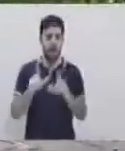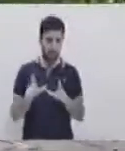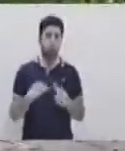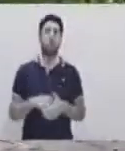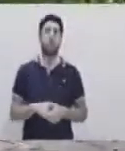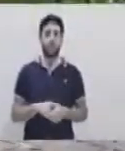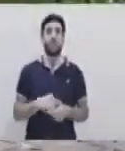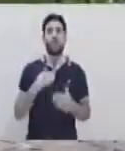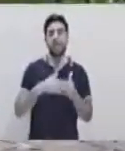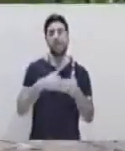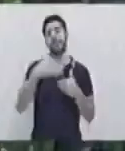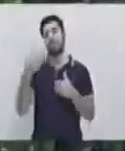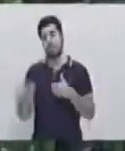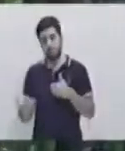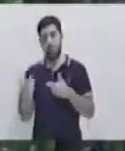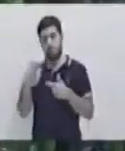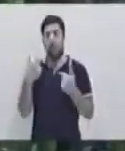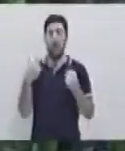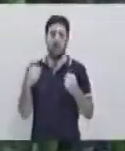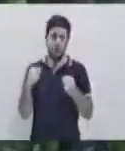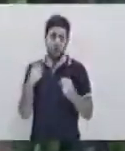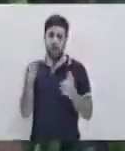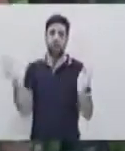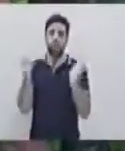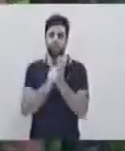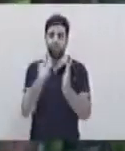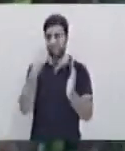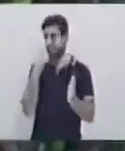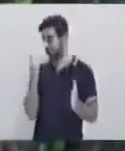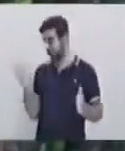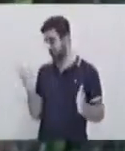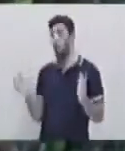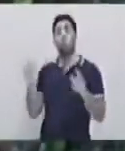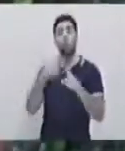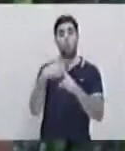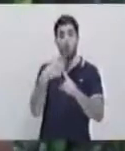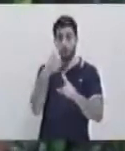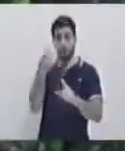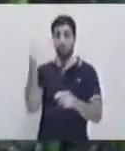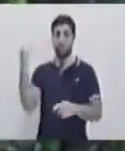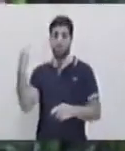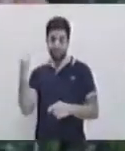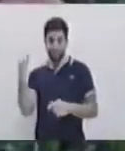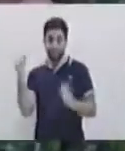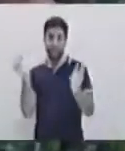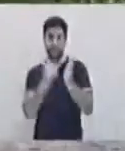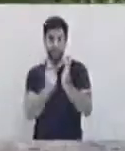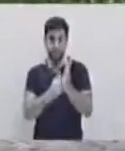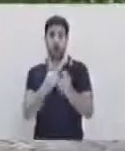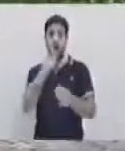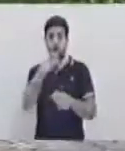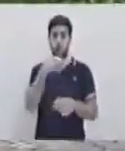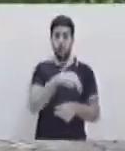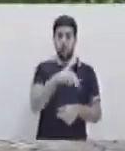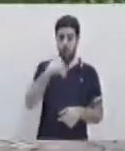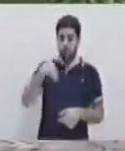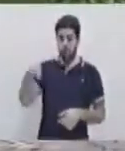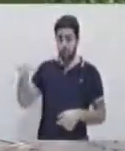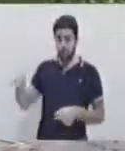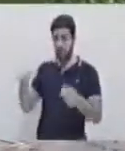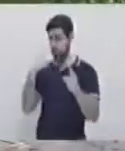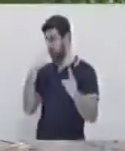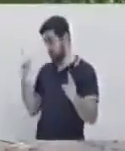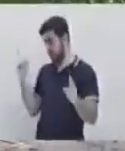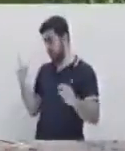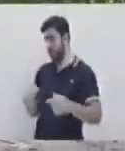iniciar a realizar nuestro calentamiento y voy a utilizar primero una pandereta. Cuando la pandereta suene, vamos a desplazarnos a los cuatro